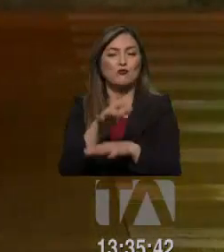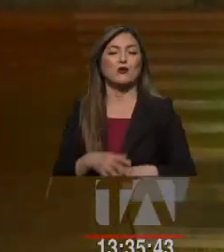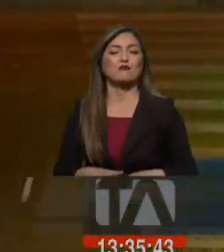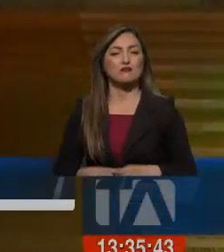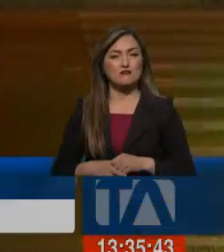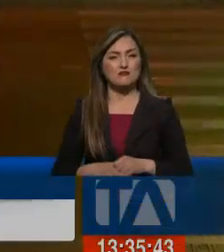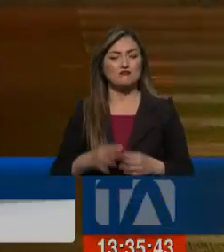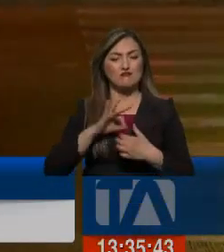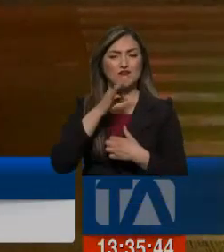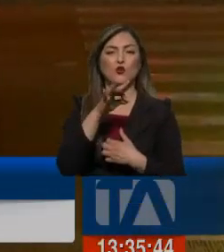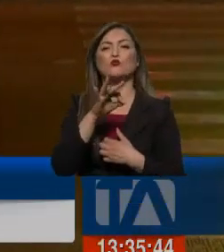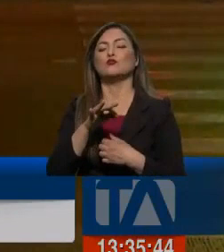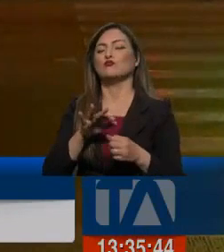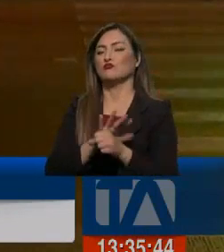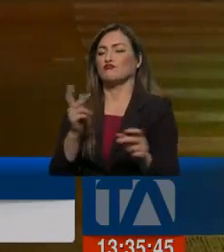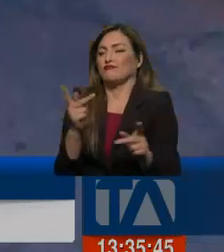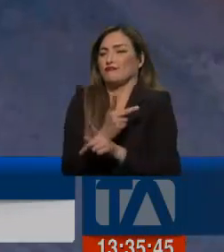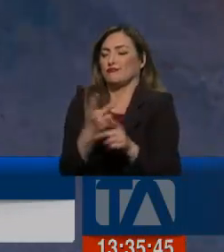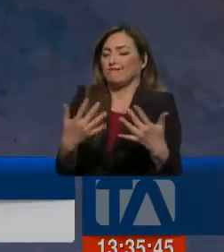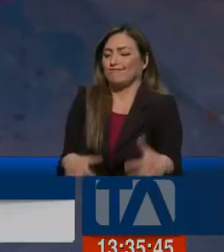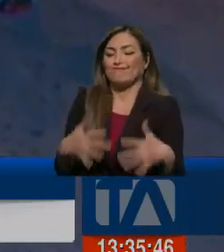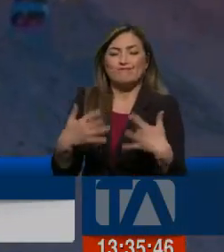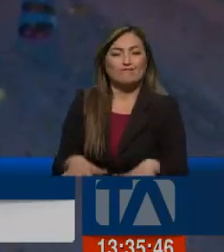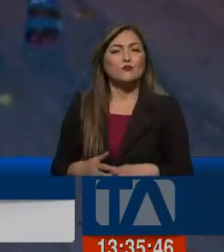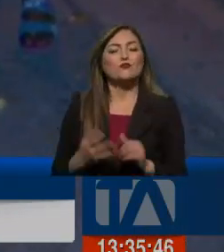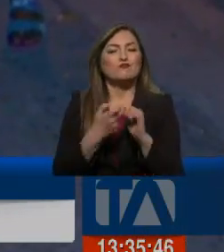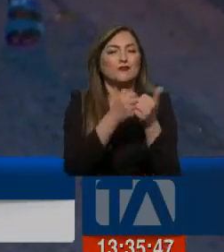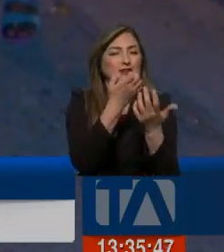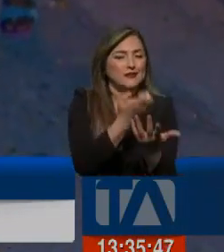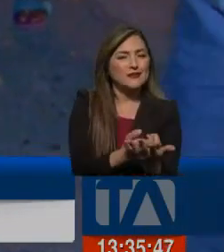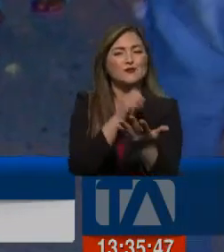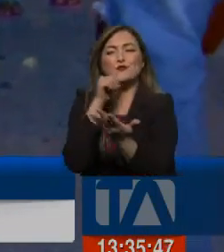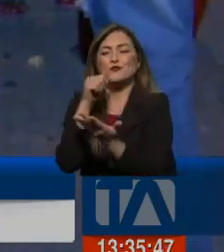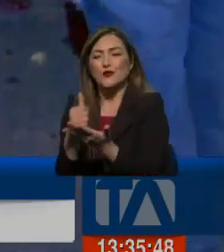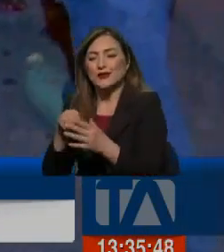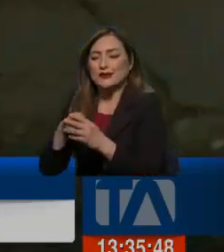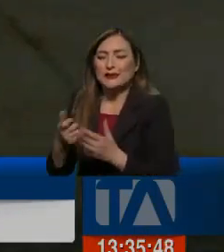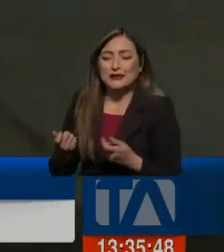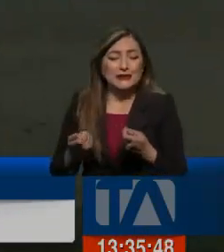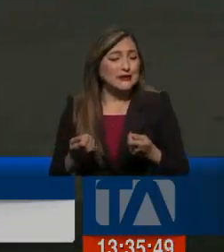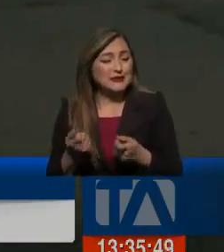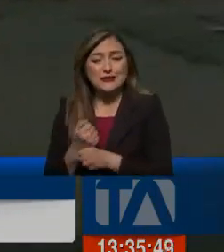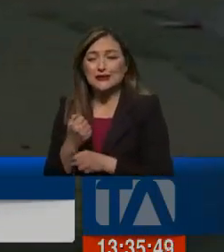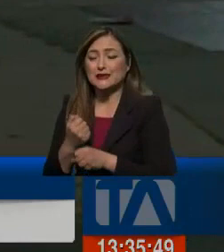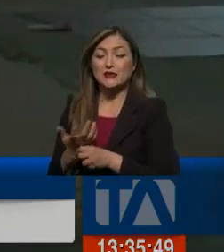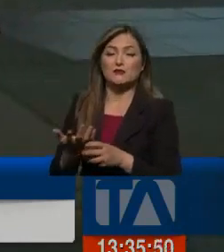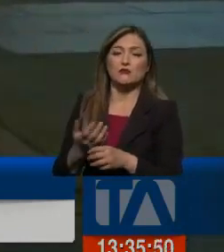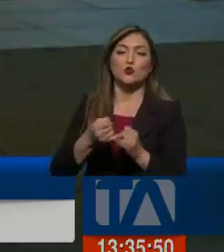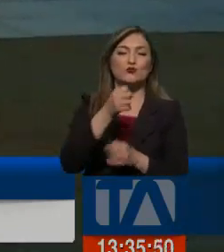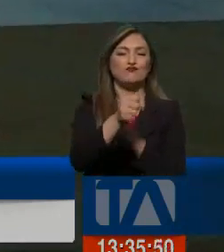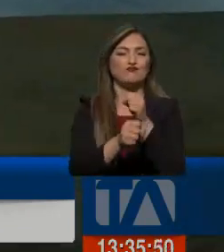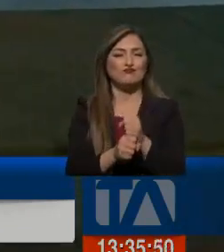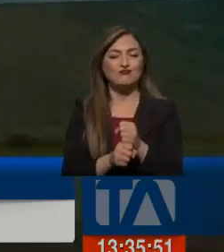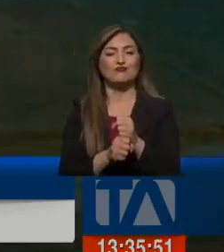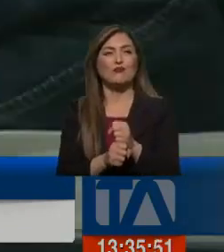del COVID-19 agravó aún más esa situación. La crisis económica y la falta de recursos ha provocado que en este último